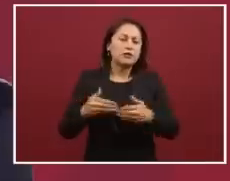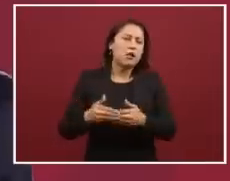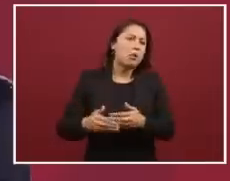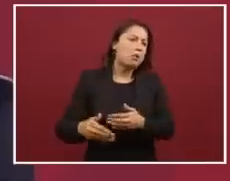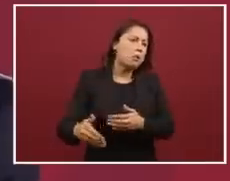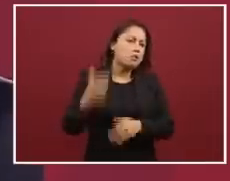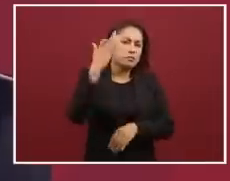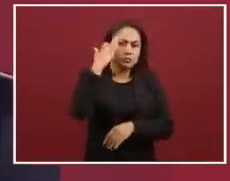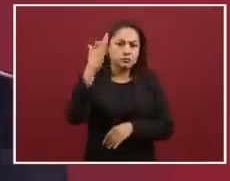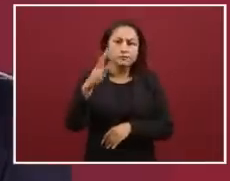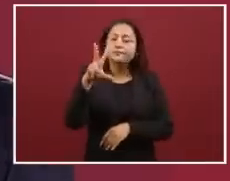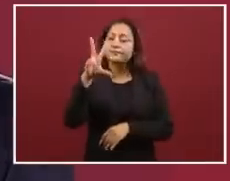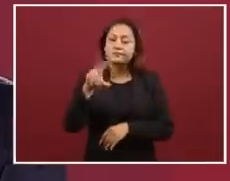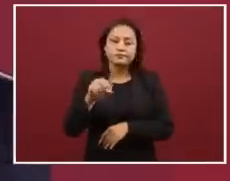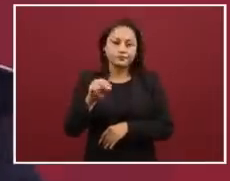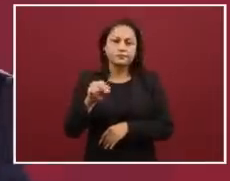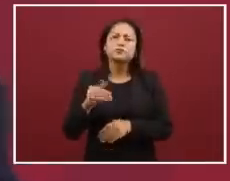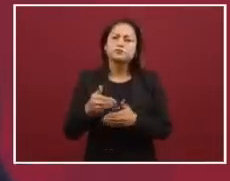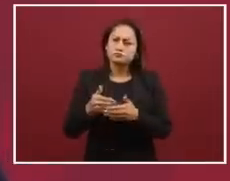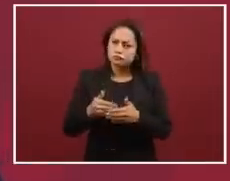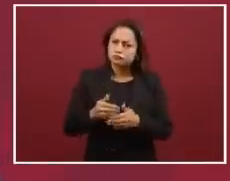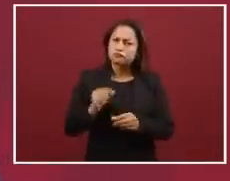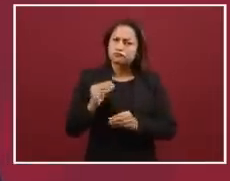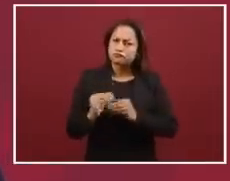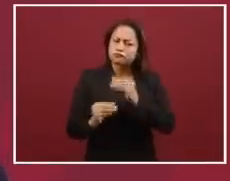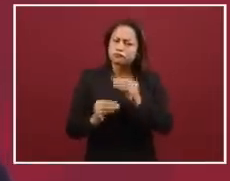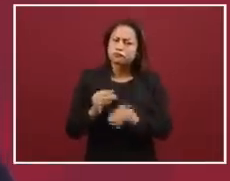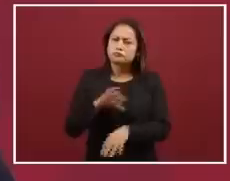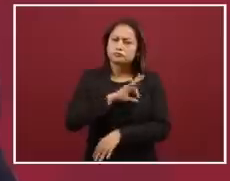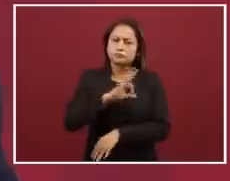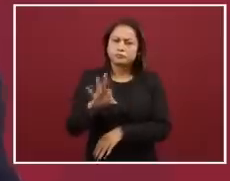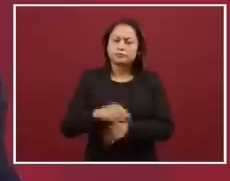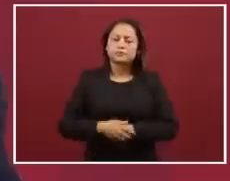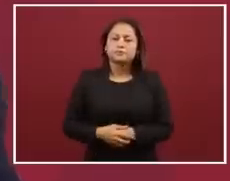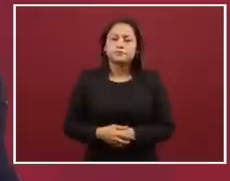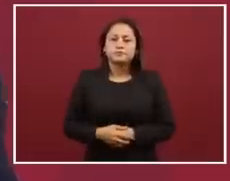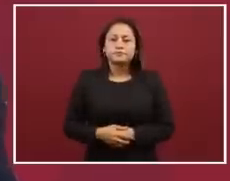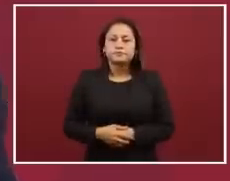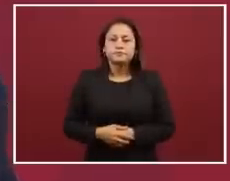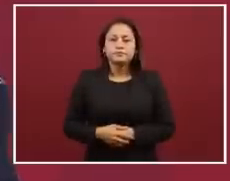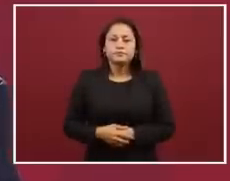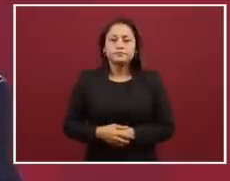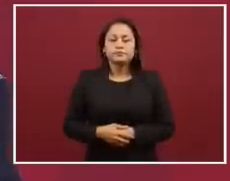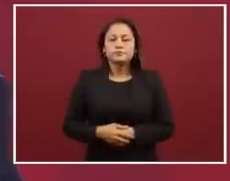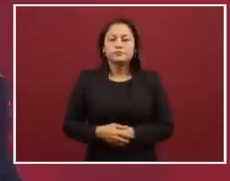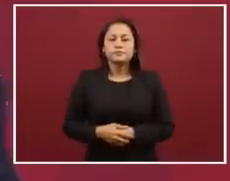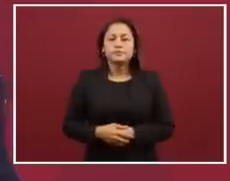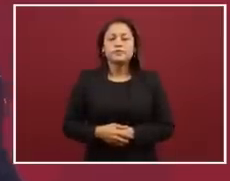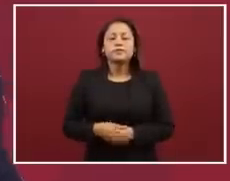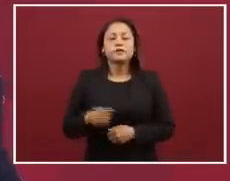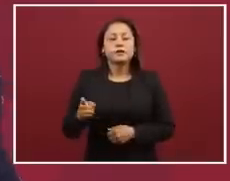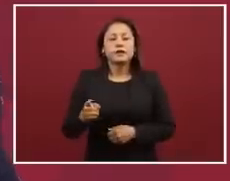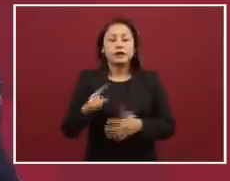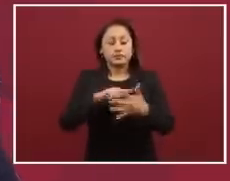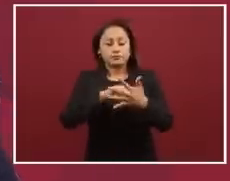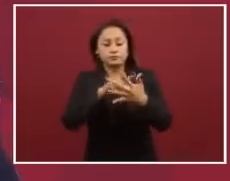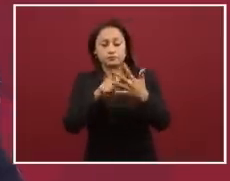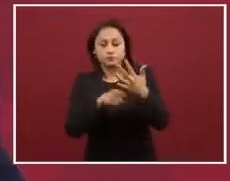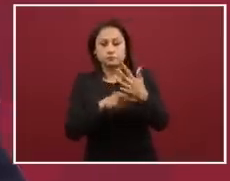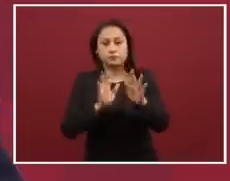que también se puede hacer en el corto plazo. Entonces, los cinco elementos que se nos indicaron están